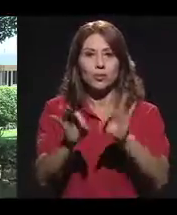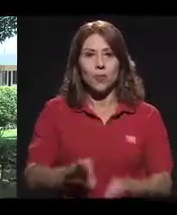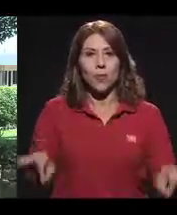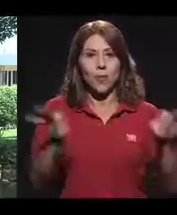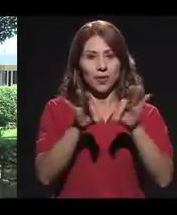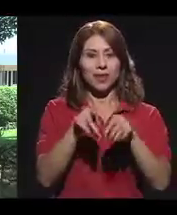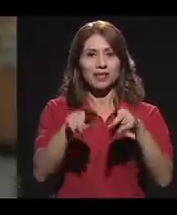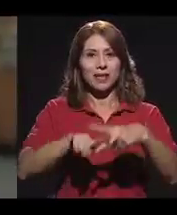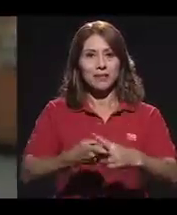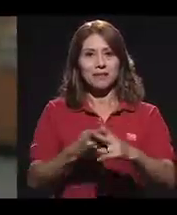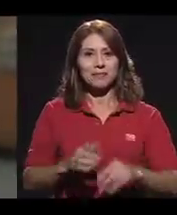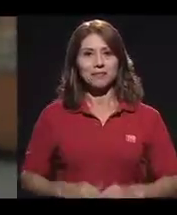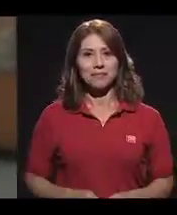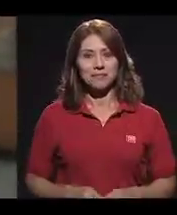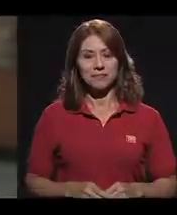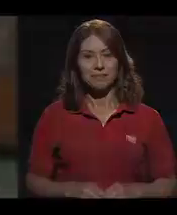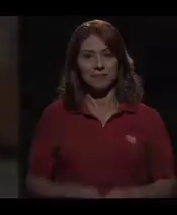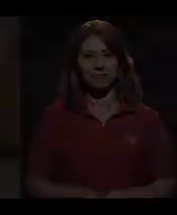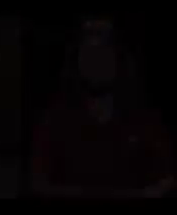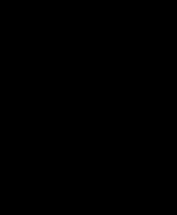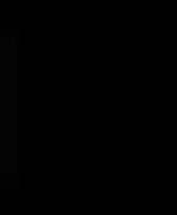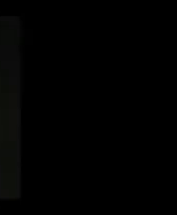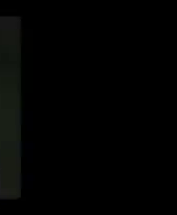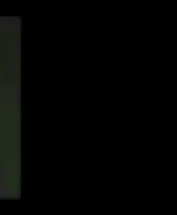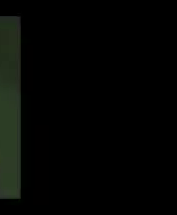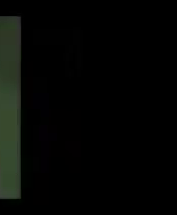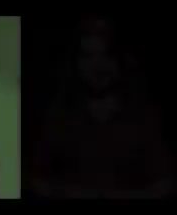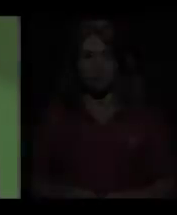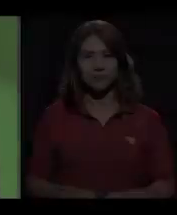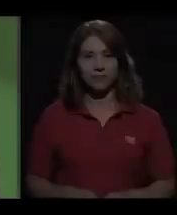que por ahí arrancamos.